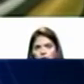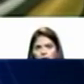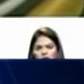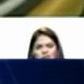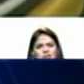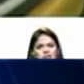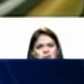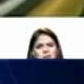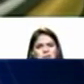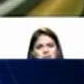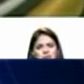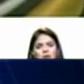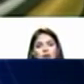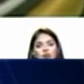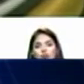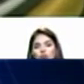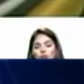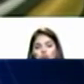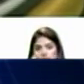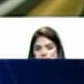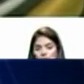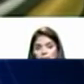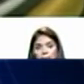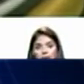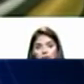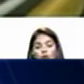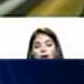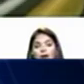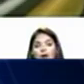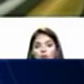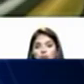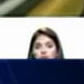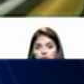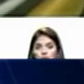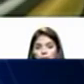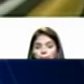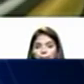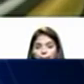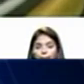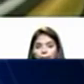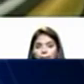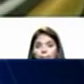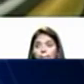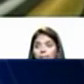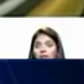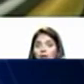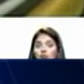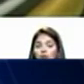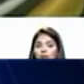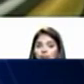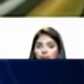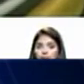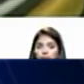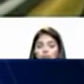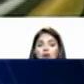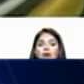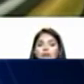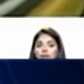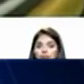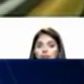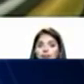justamente con la amnistía y el indulto, y es que la comisión, dentro de los 90 días siguientes a su